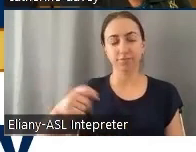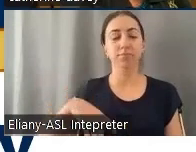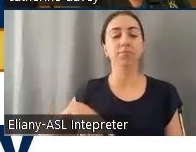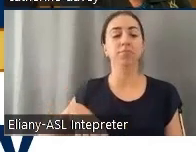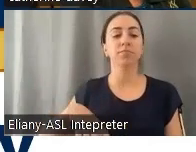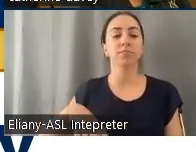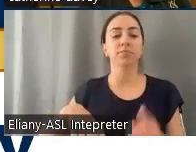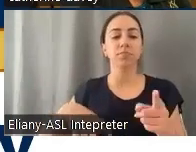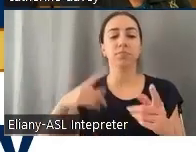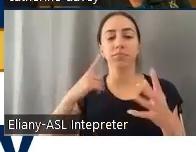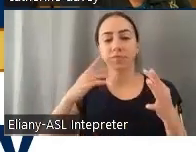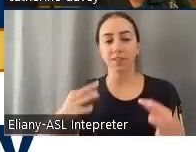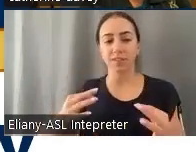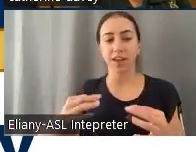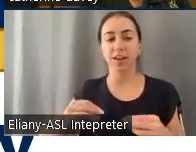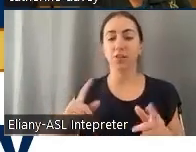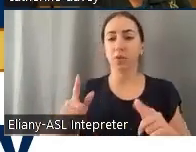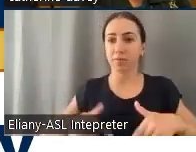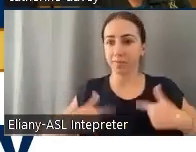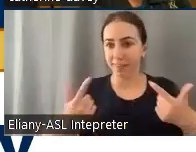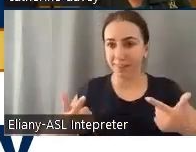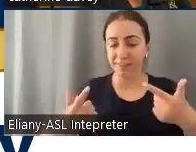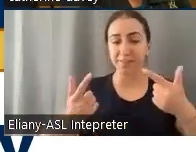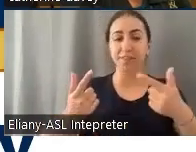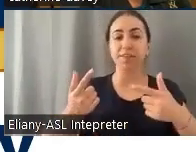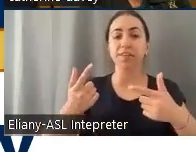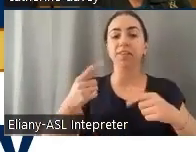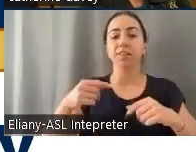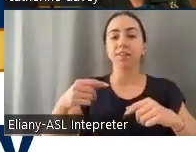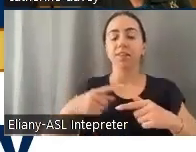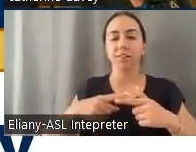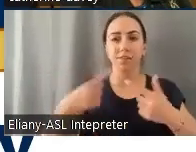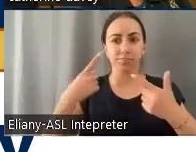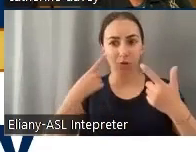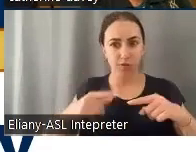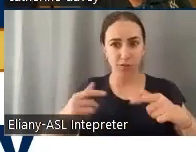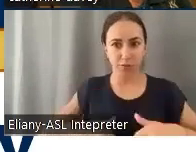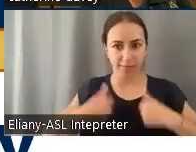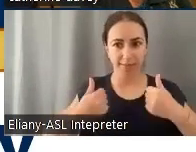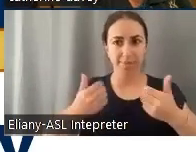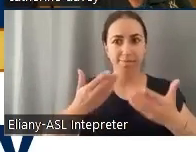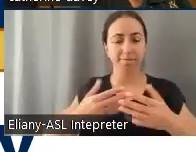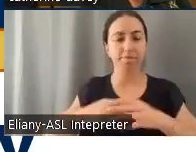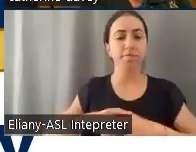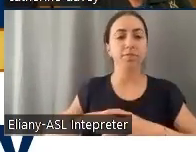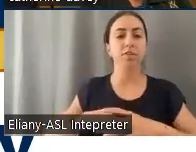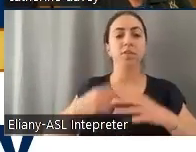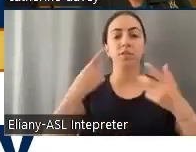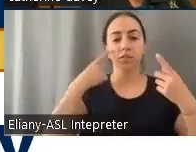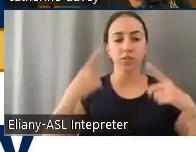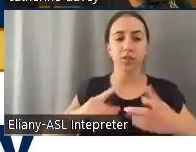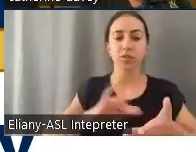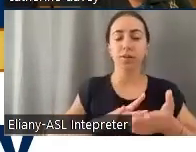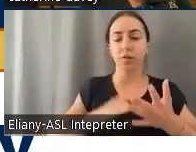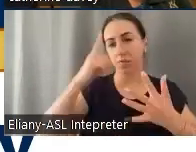para ella. El derecho de determinar su residencia y consentir a